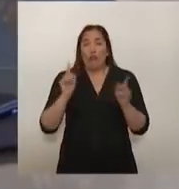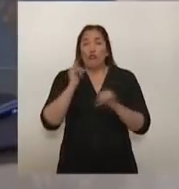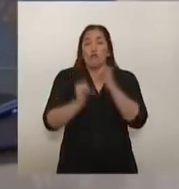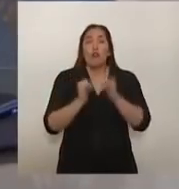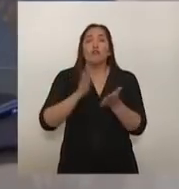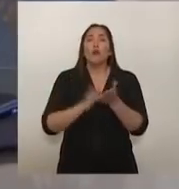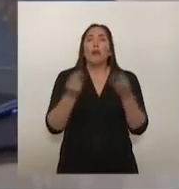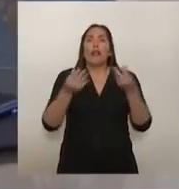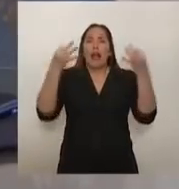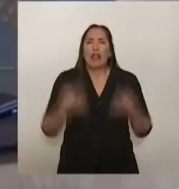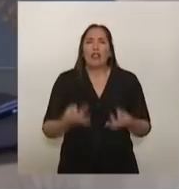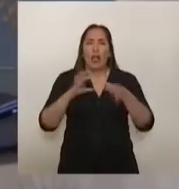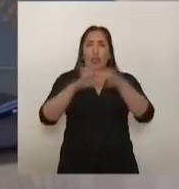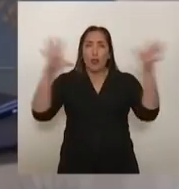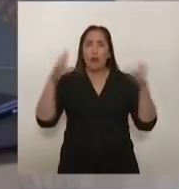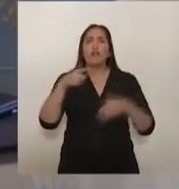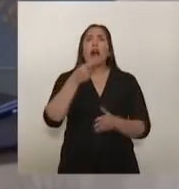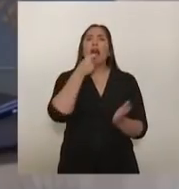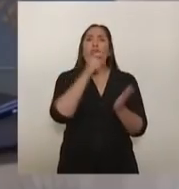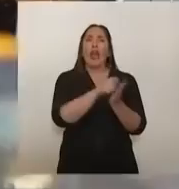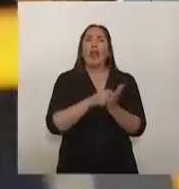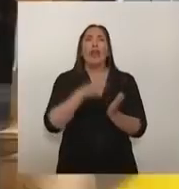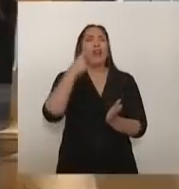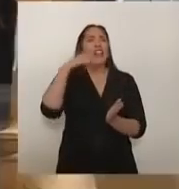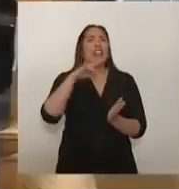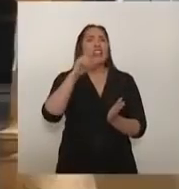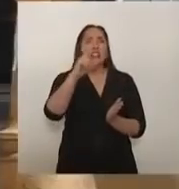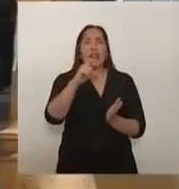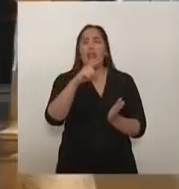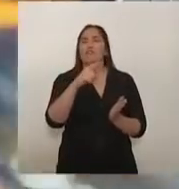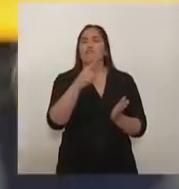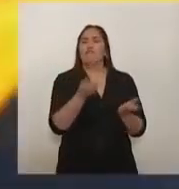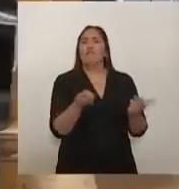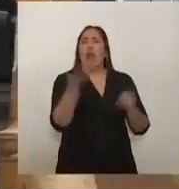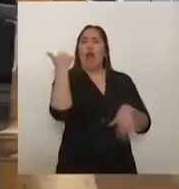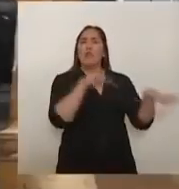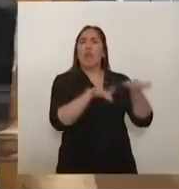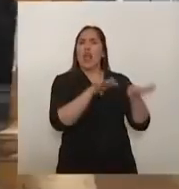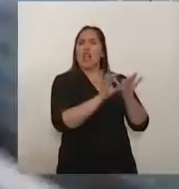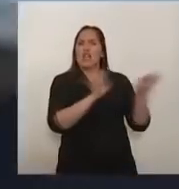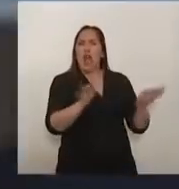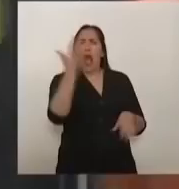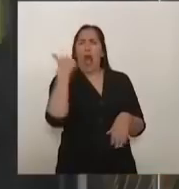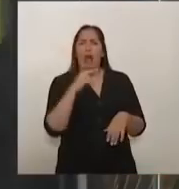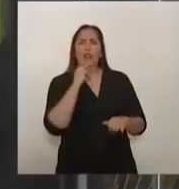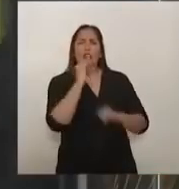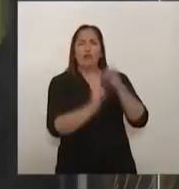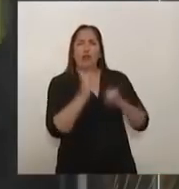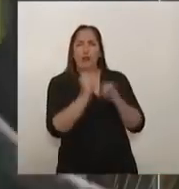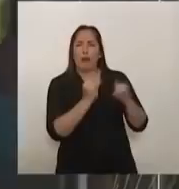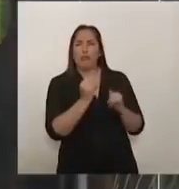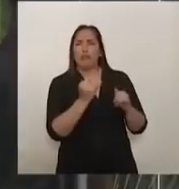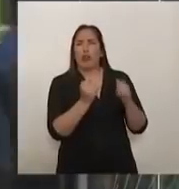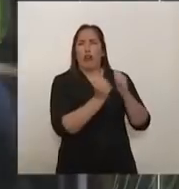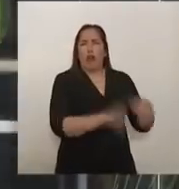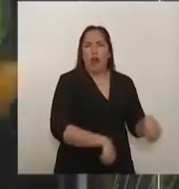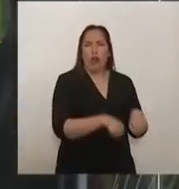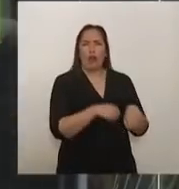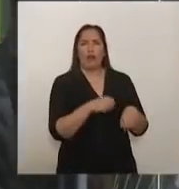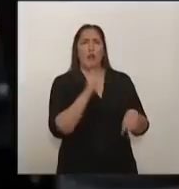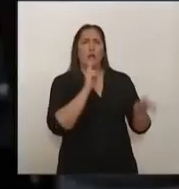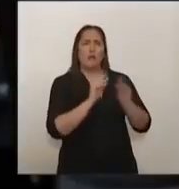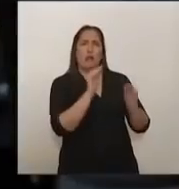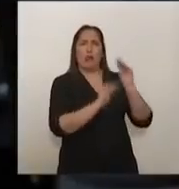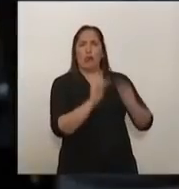con la recuperación del INDEC y las estadísticas públicas. Recibimos un INDEC que manipulaba y escondía la información sobre cómo vivimos